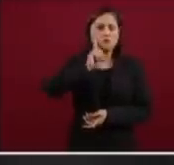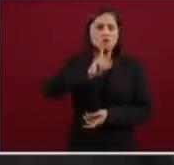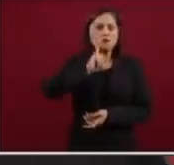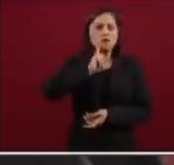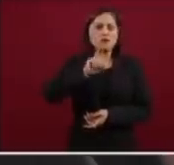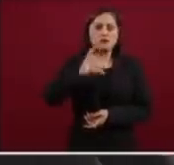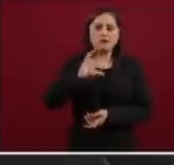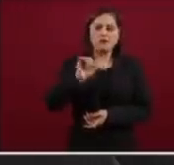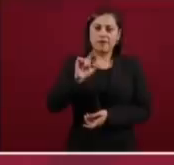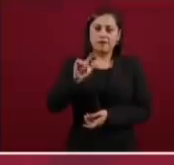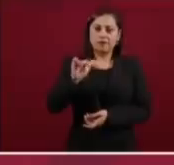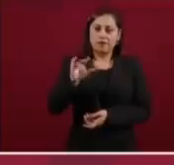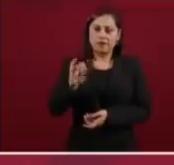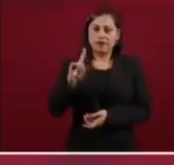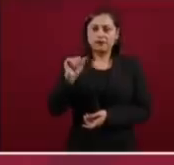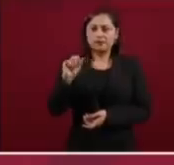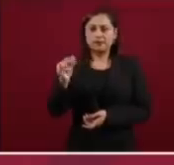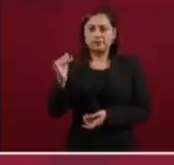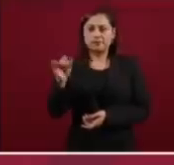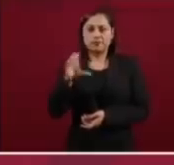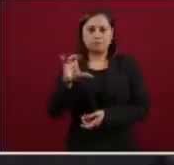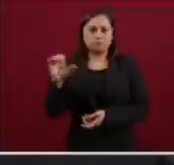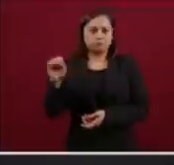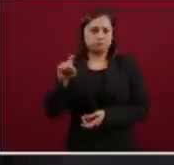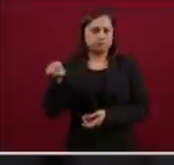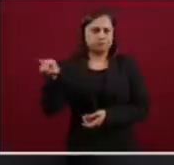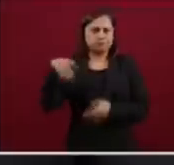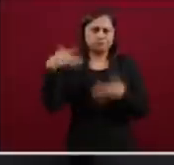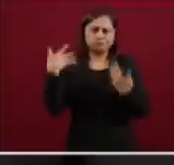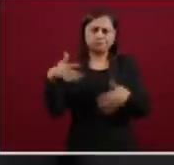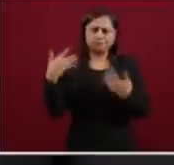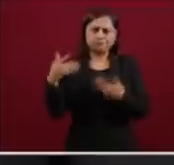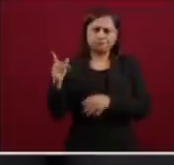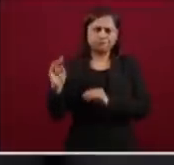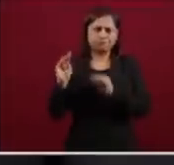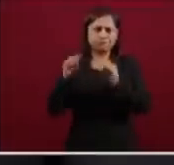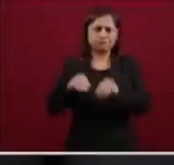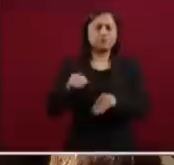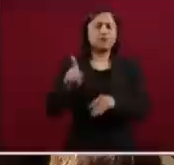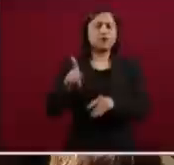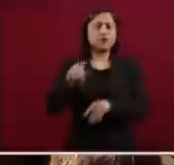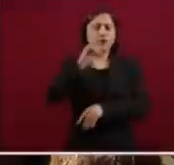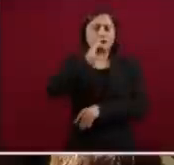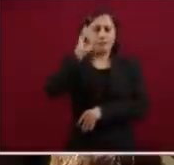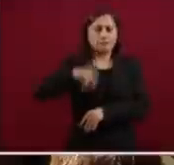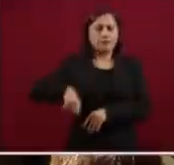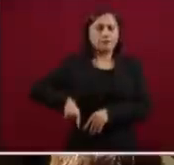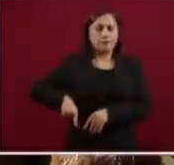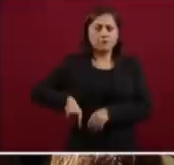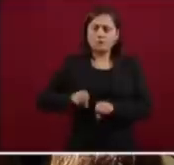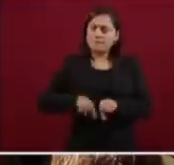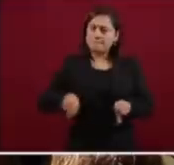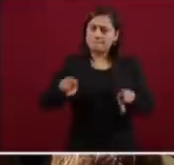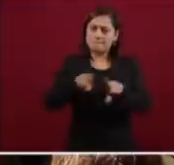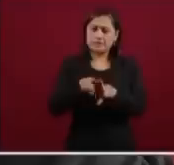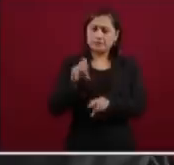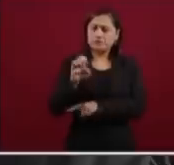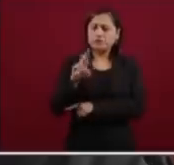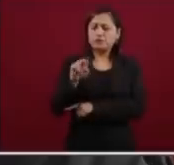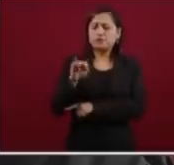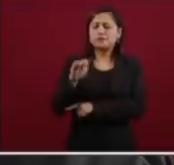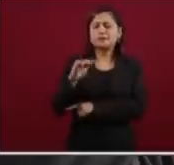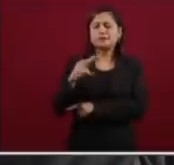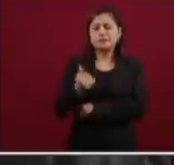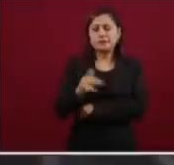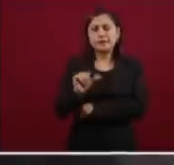su timbre de orgullo y lo mismo ernestina godoy pero hay que ver como estuvo lo de